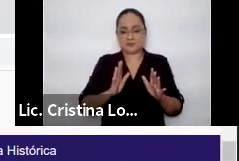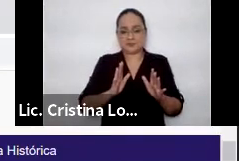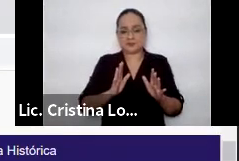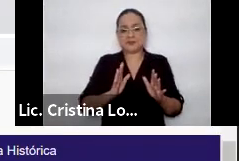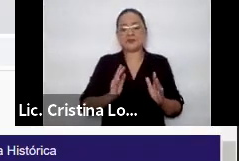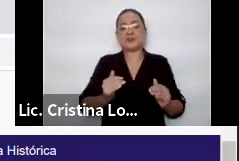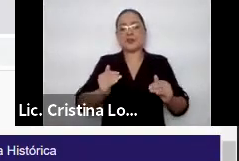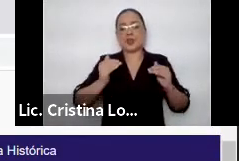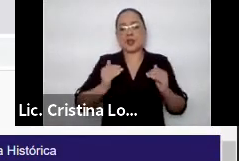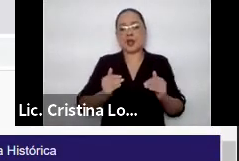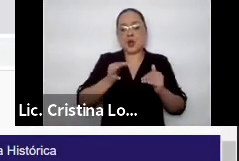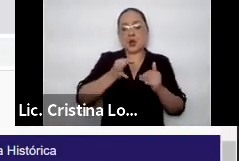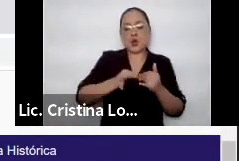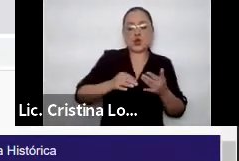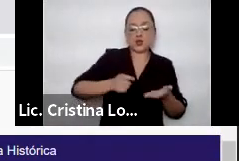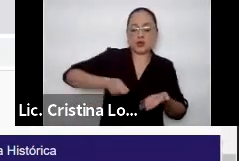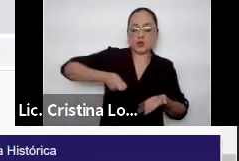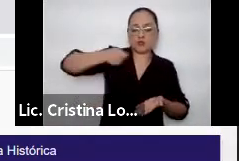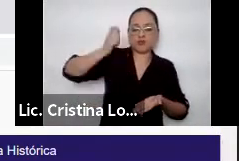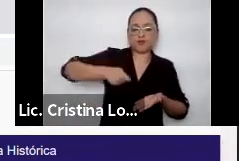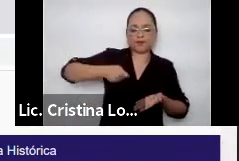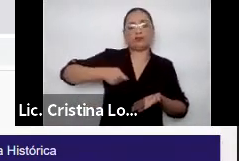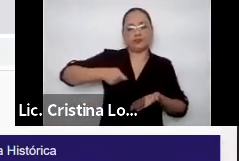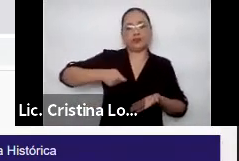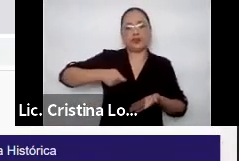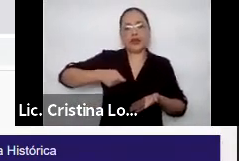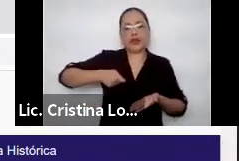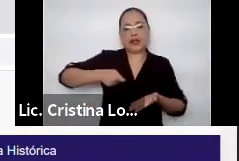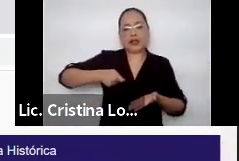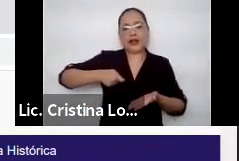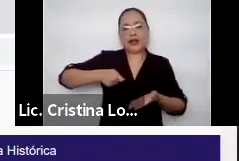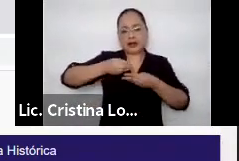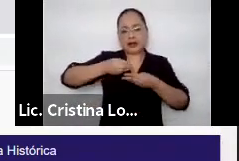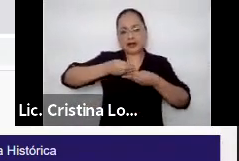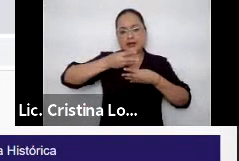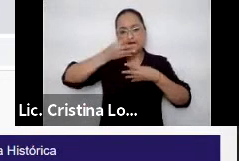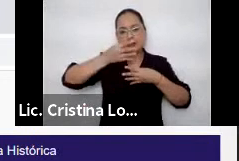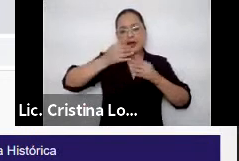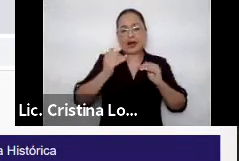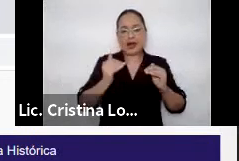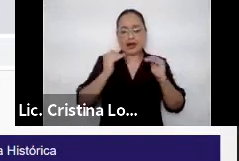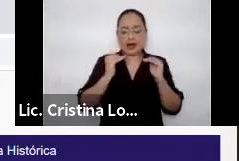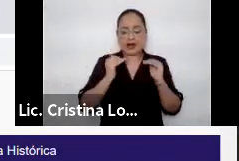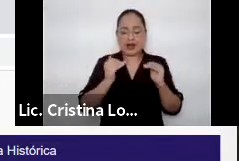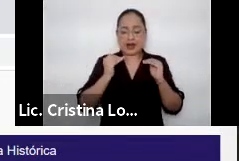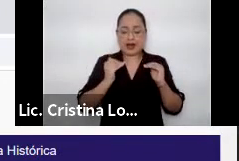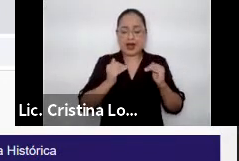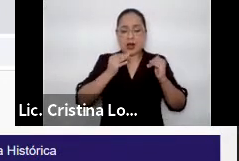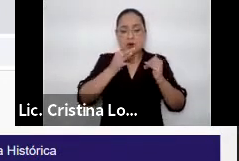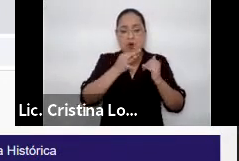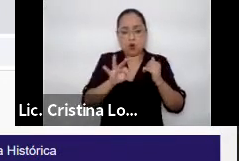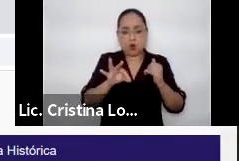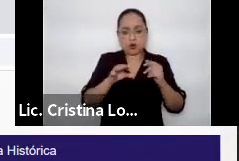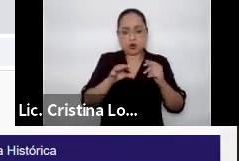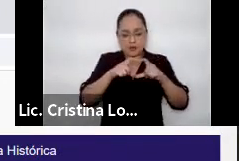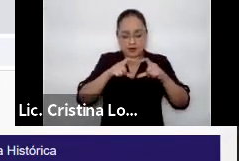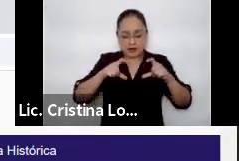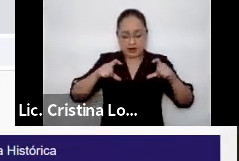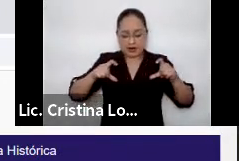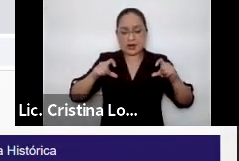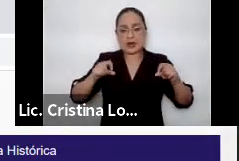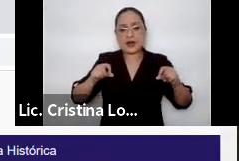resultandos de la sentencia. Aquí, al término de la sentencia, vean